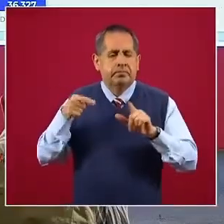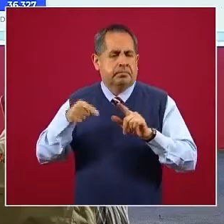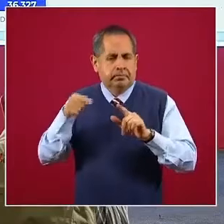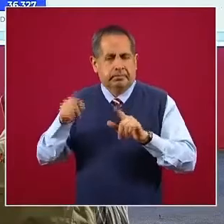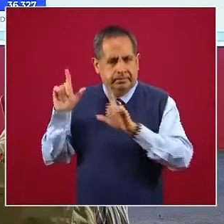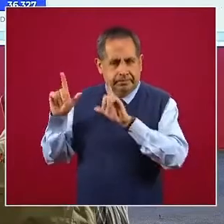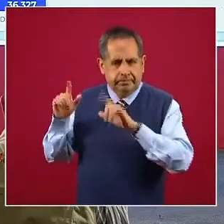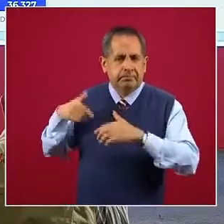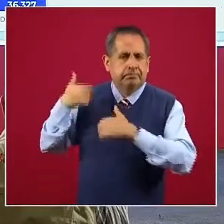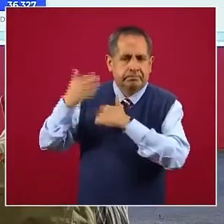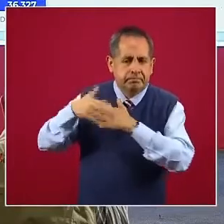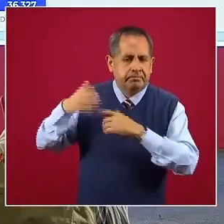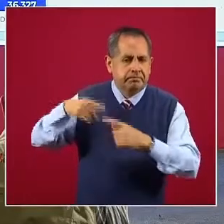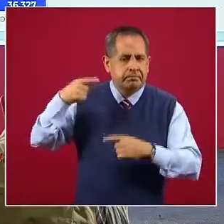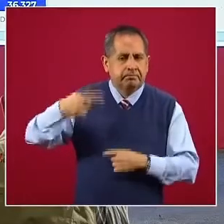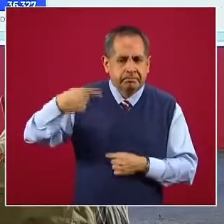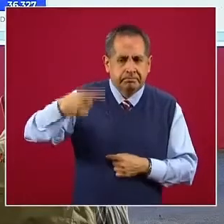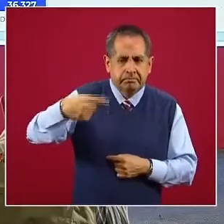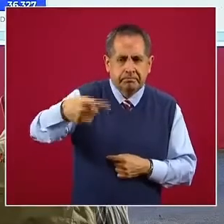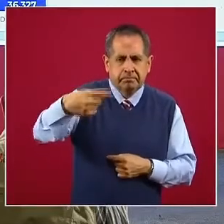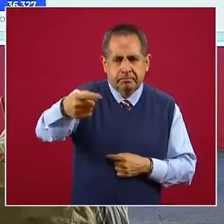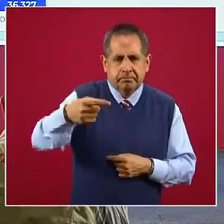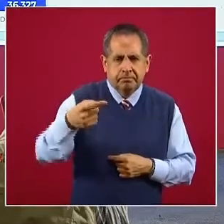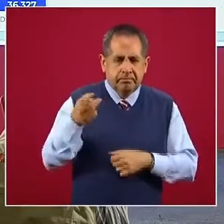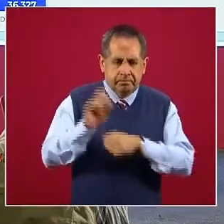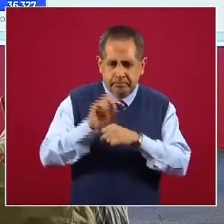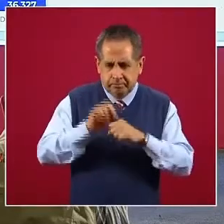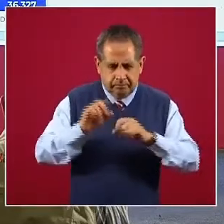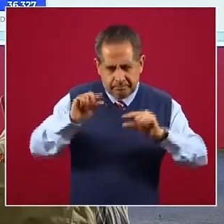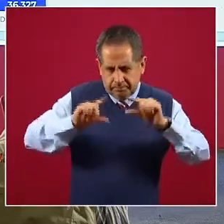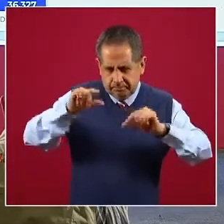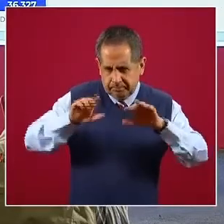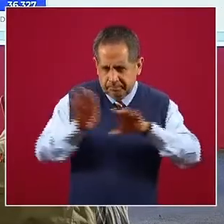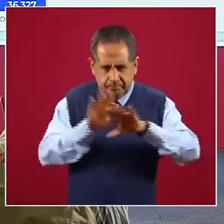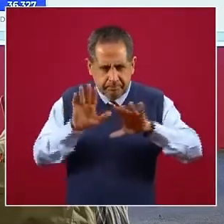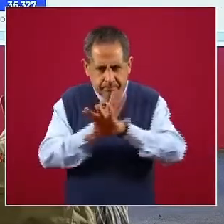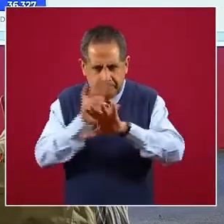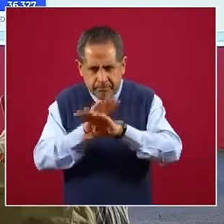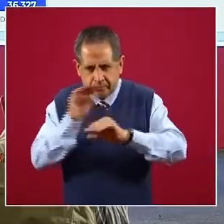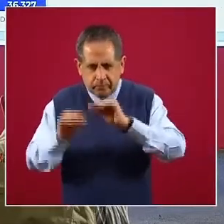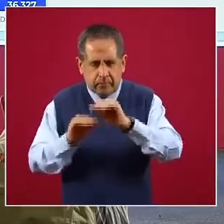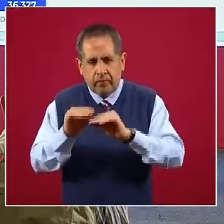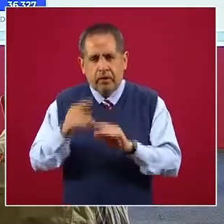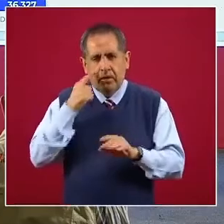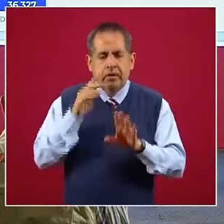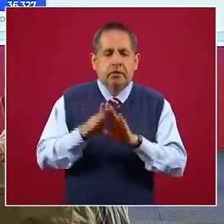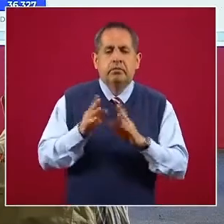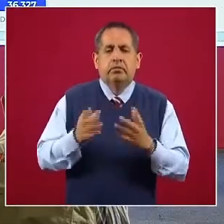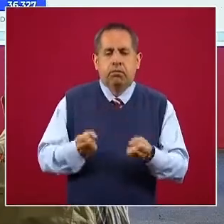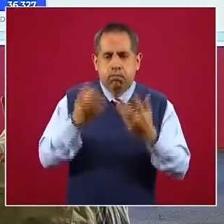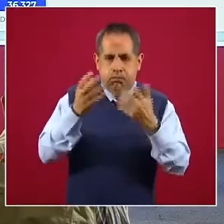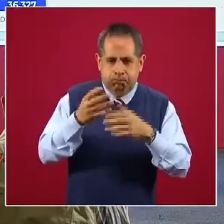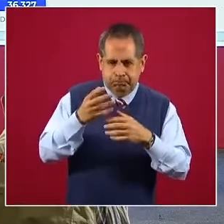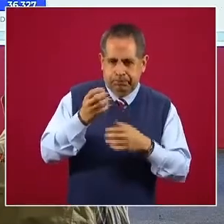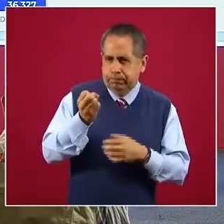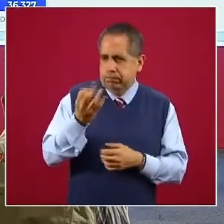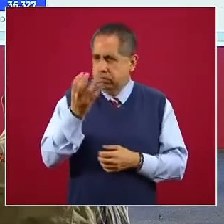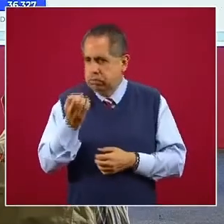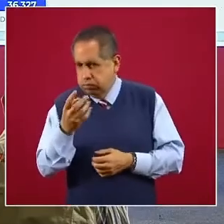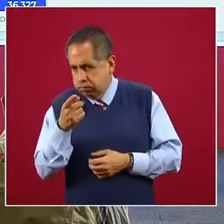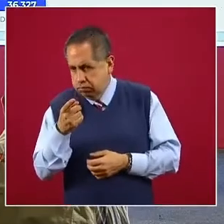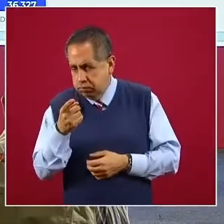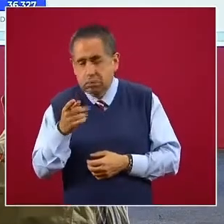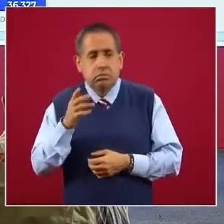estar actualizando durante todos los días y vamos a poder empezar a ver no solamente los números,